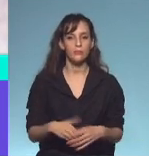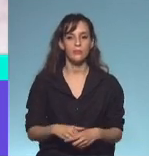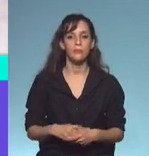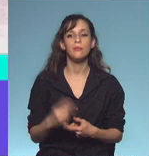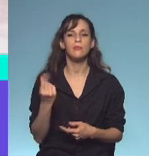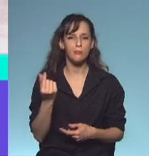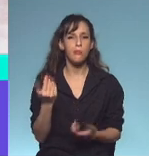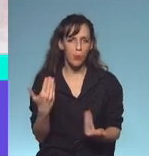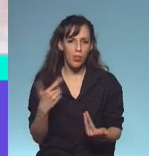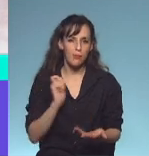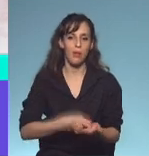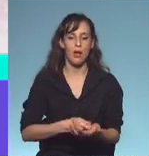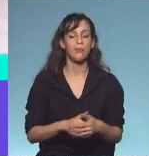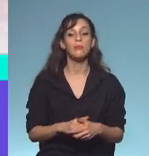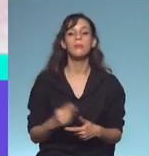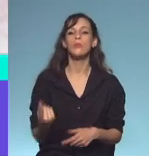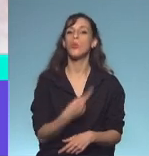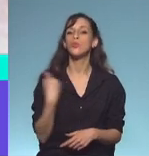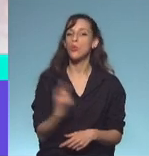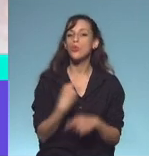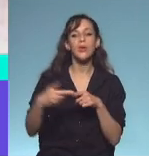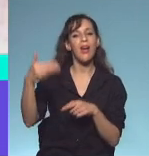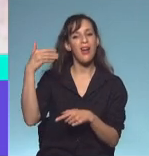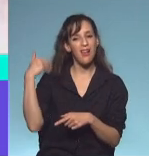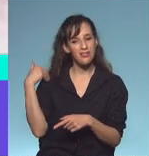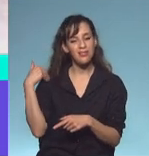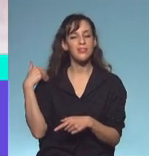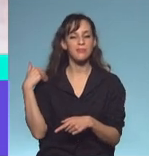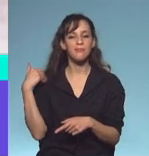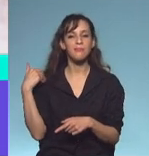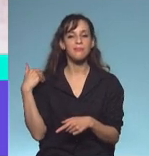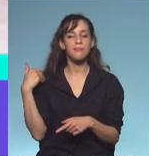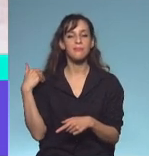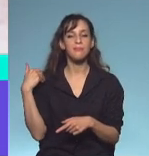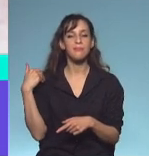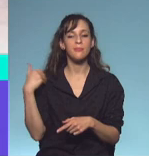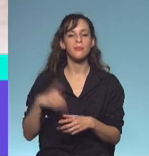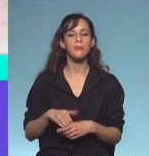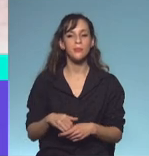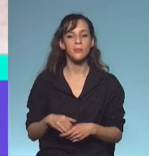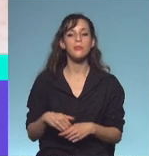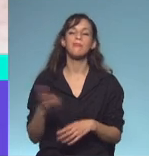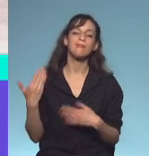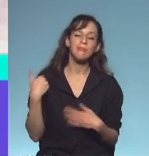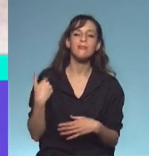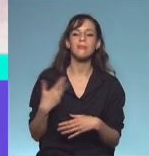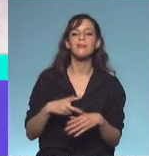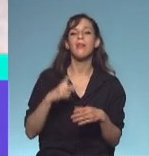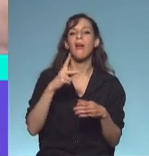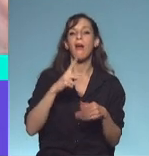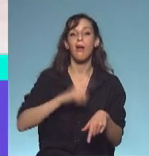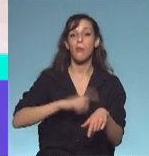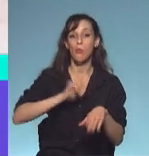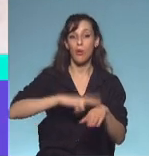a este aporte. Nosotros ya iniciamos inducciones, antes de que venciera este aporte,